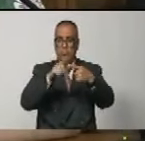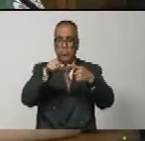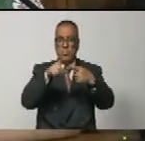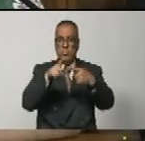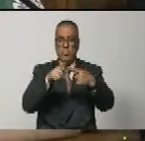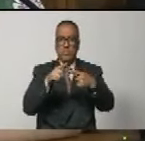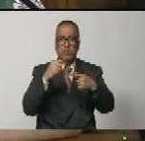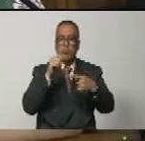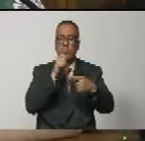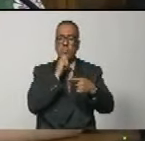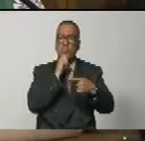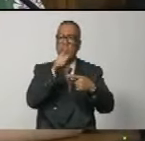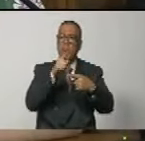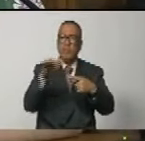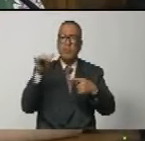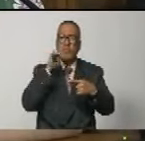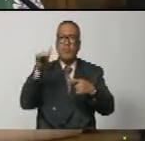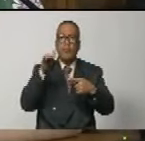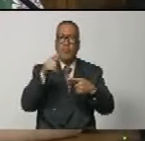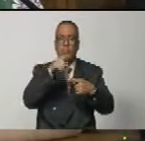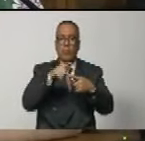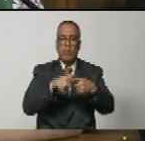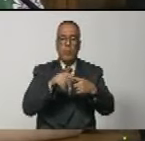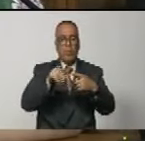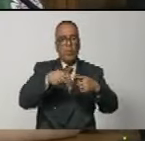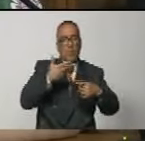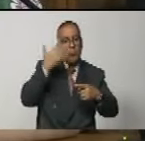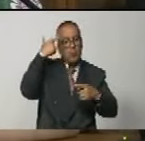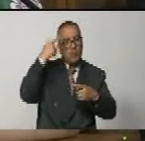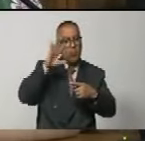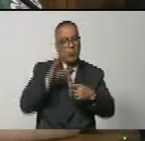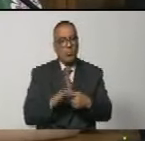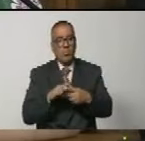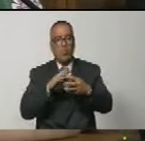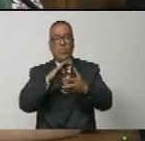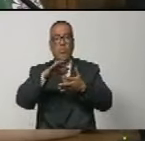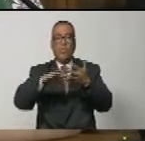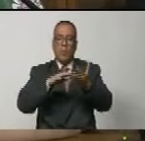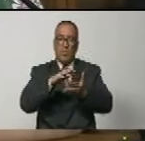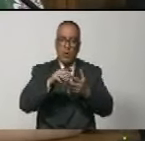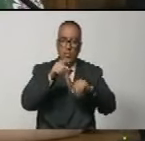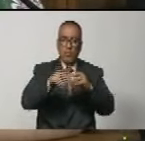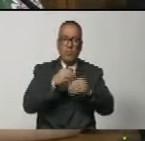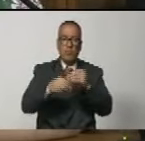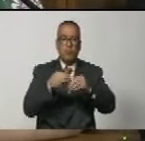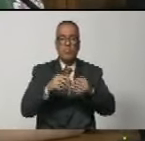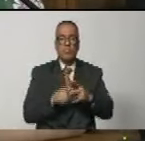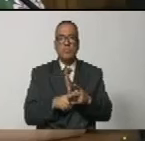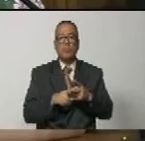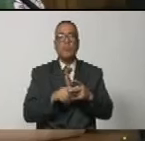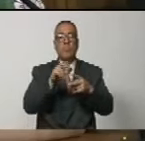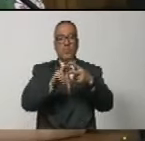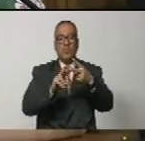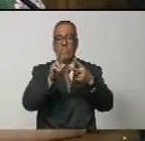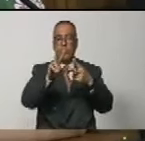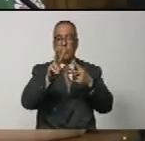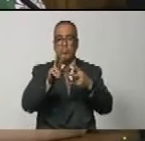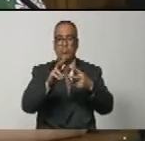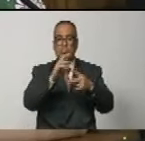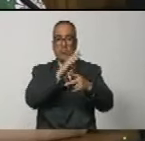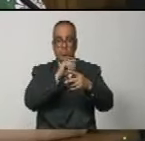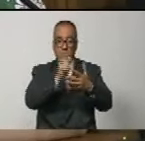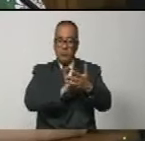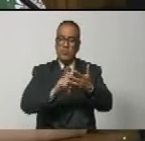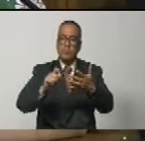La identificación del denunciante y, en lo posible, de la presunta infractora o presunto infractor. 2. La dirección